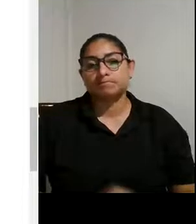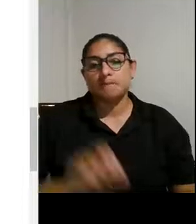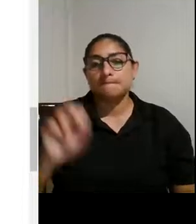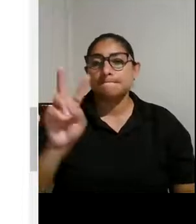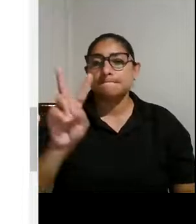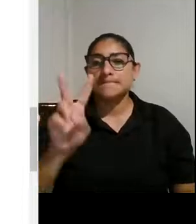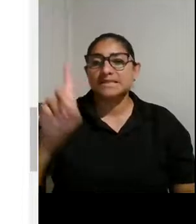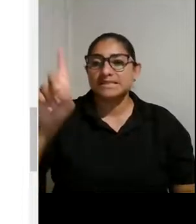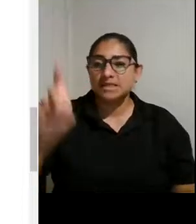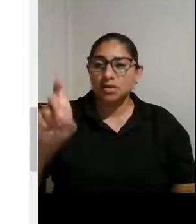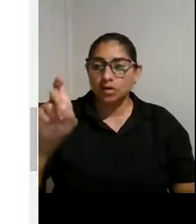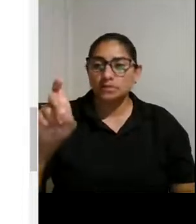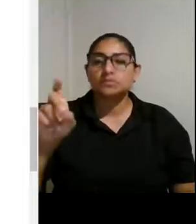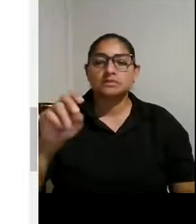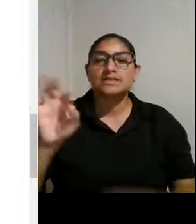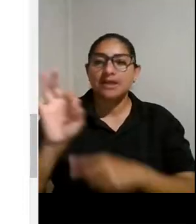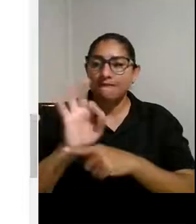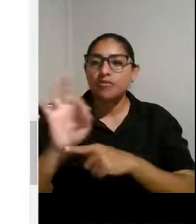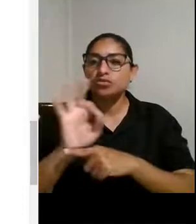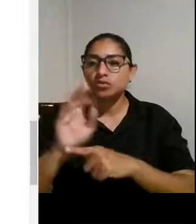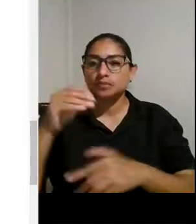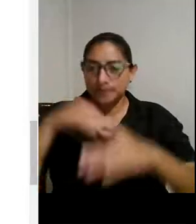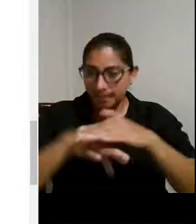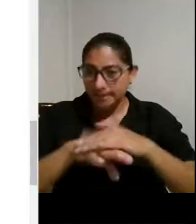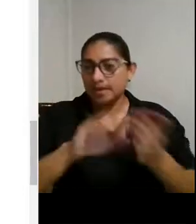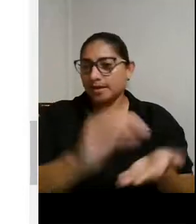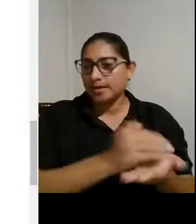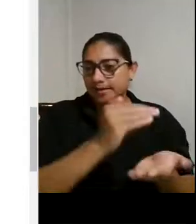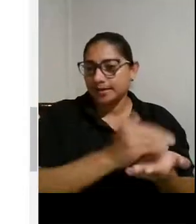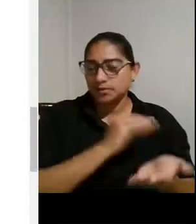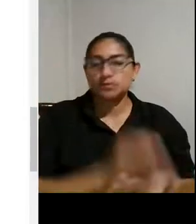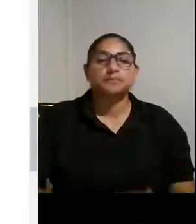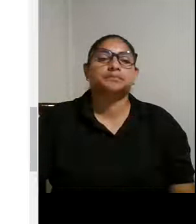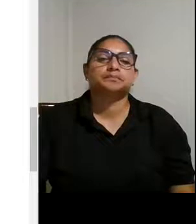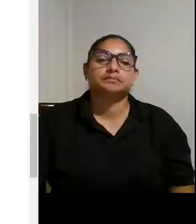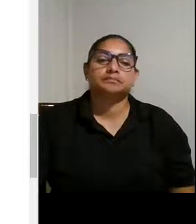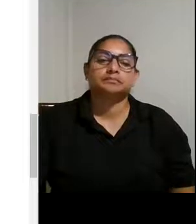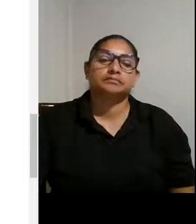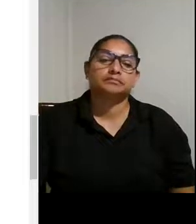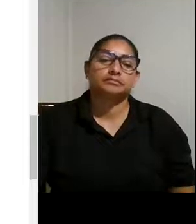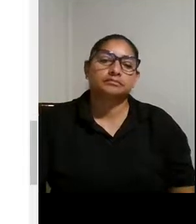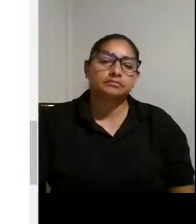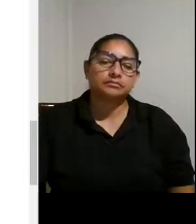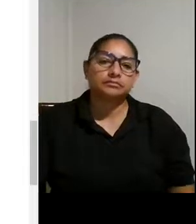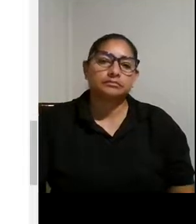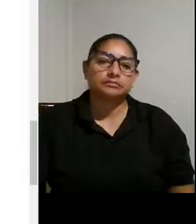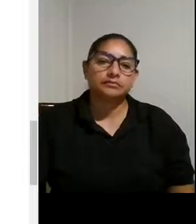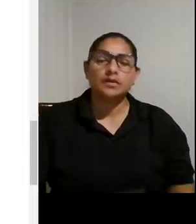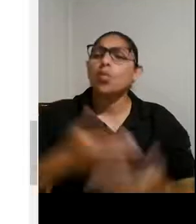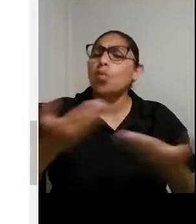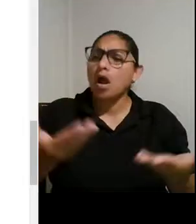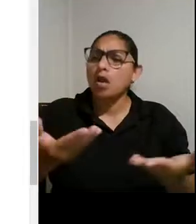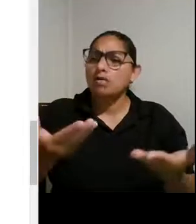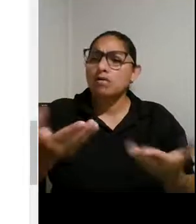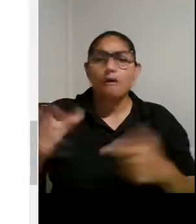25x es la función de ingreso. Eso es importante. ¿Cuál es la función de utilidad? Esto es un